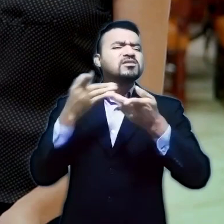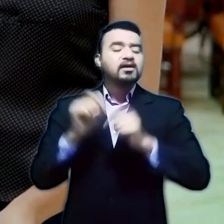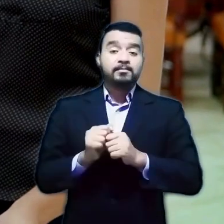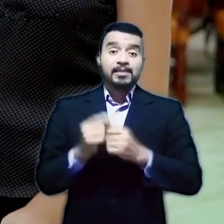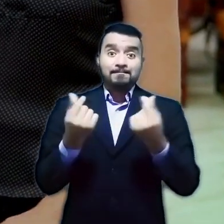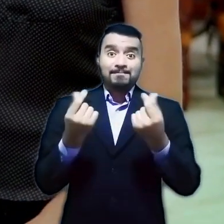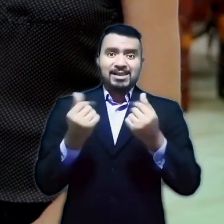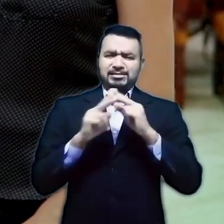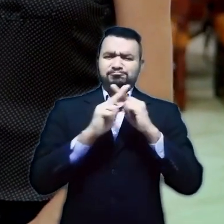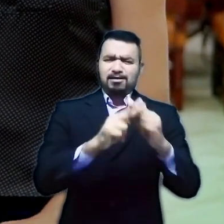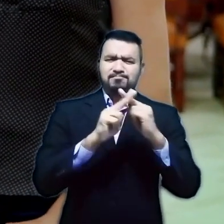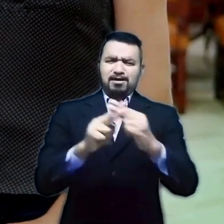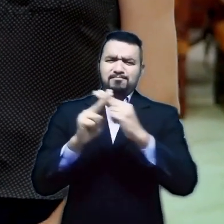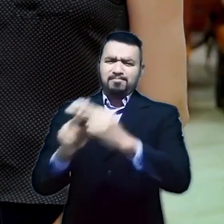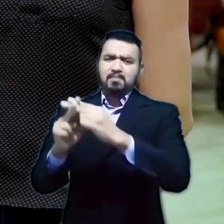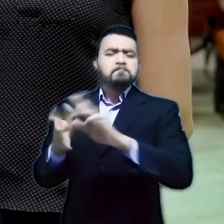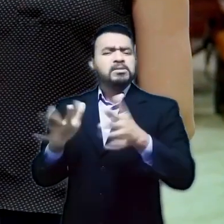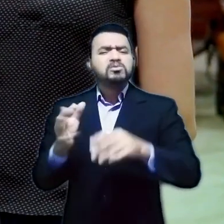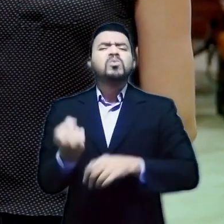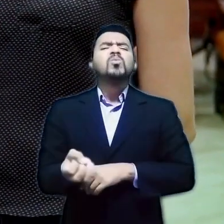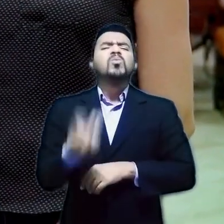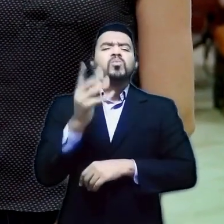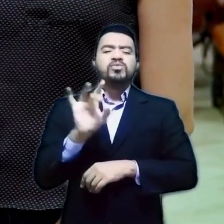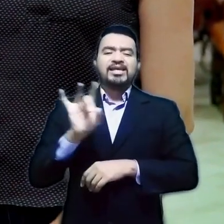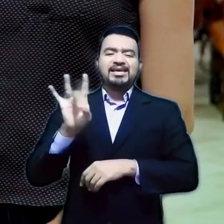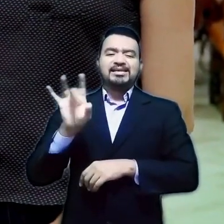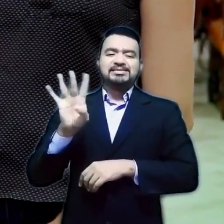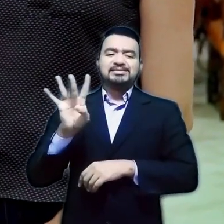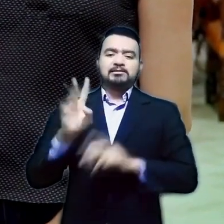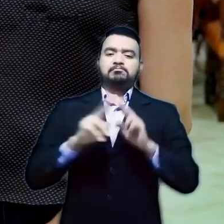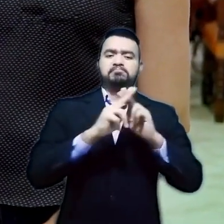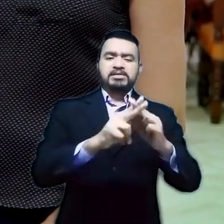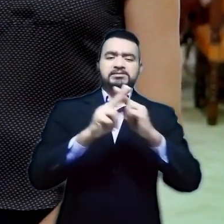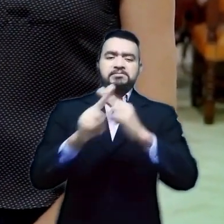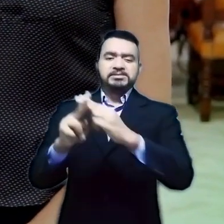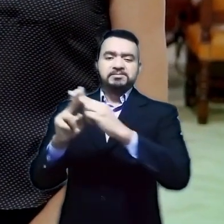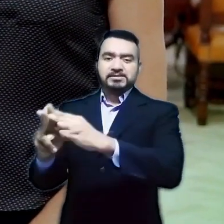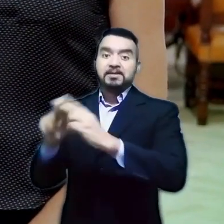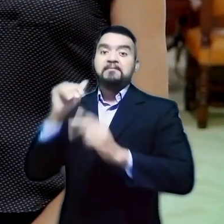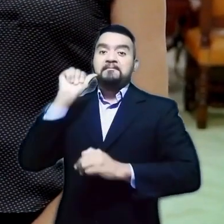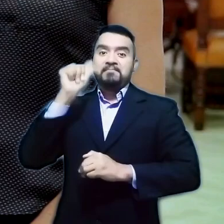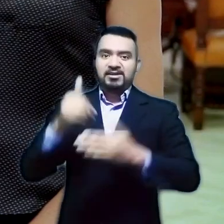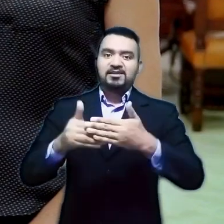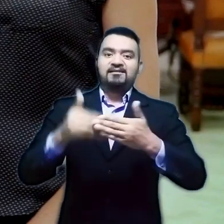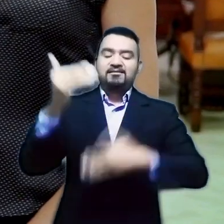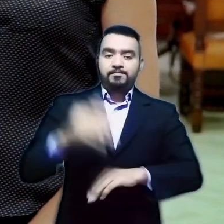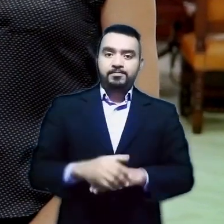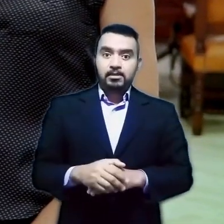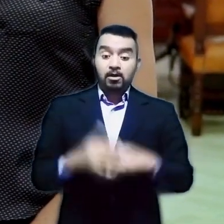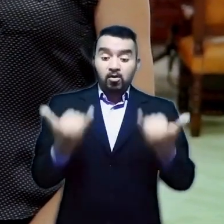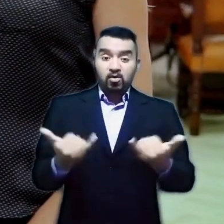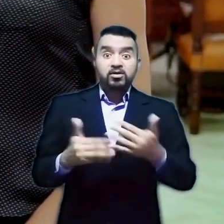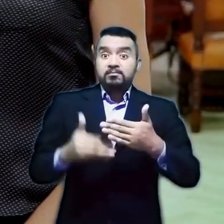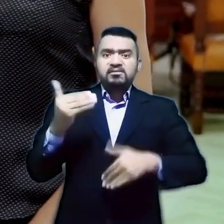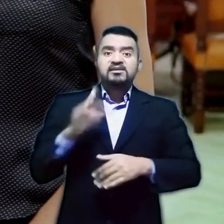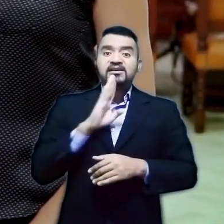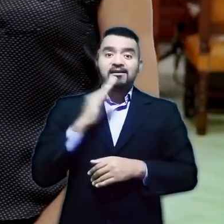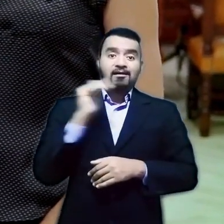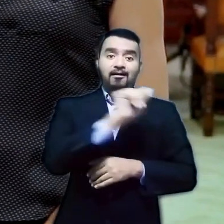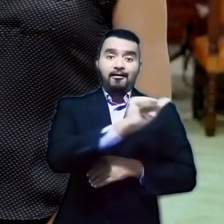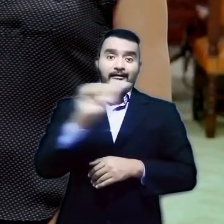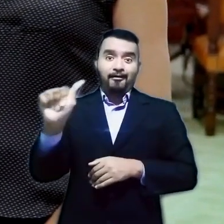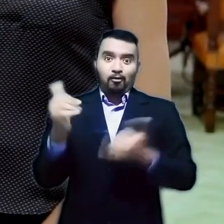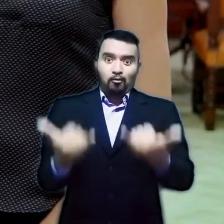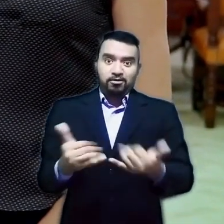créditos y todos los días entregamos. Escogimos los dos primeros, digamos las dos primeras mujeres,